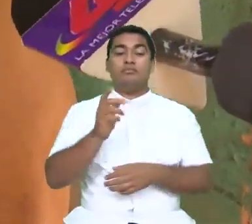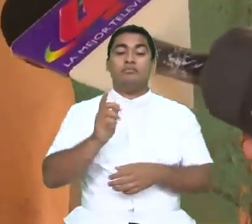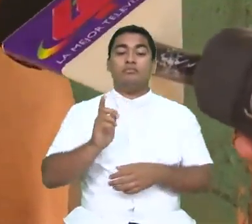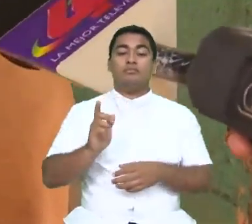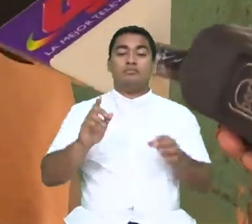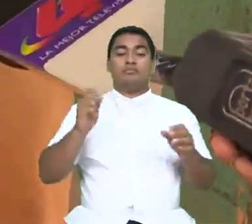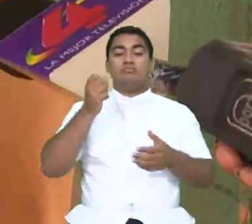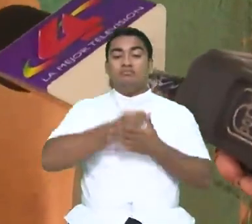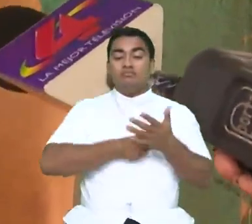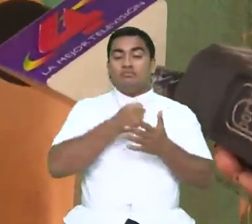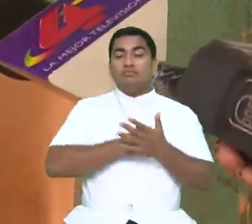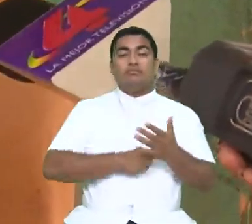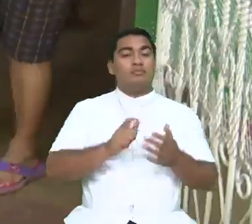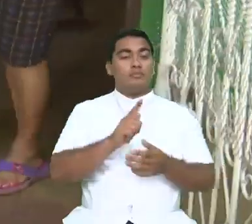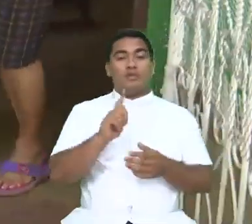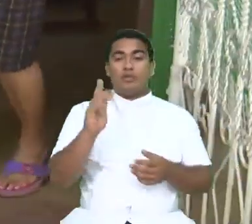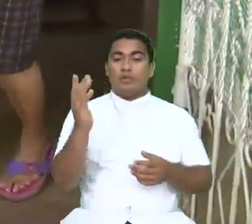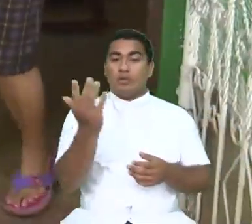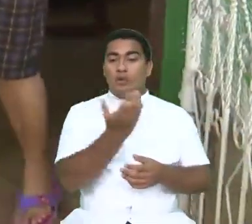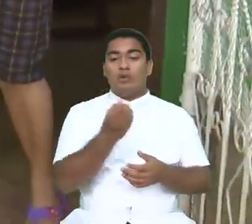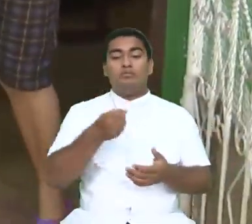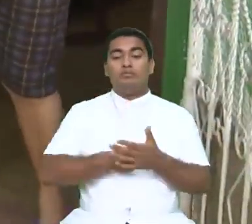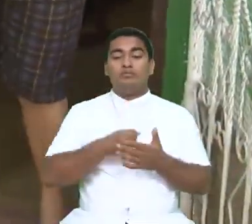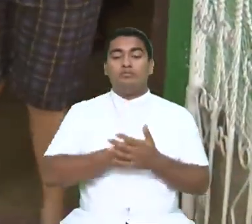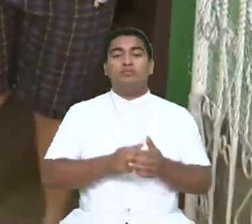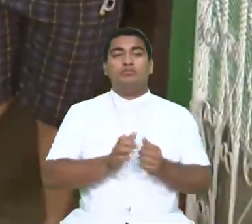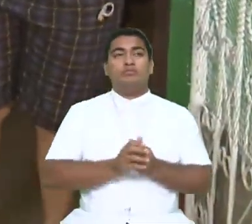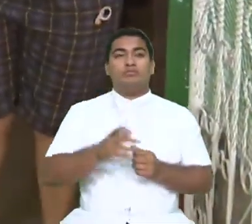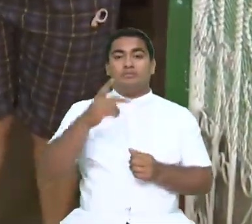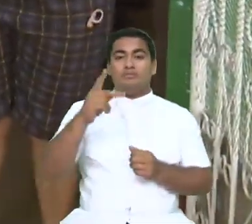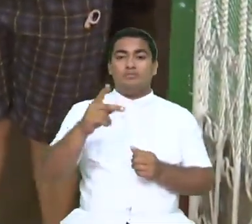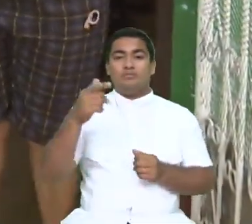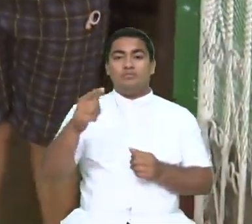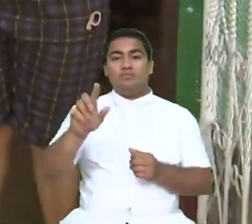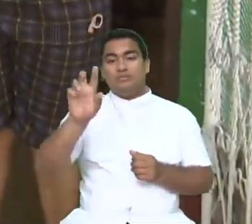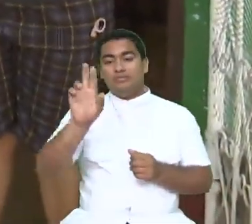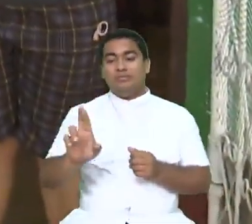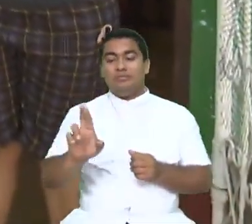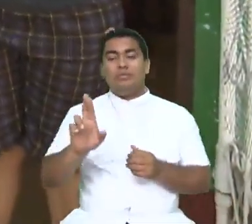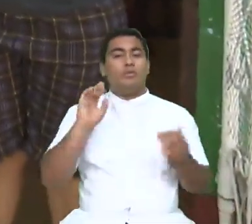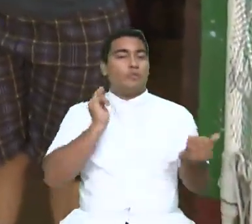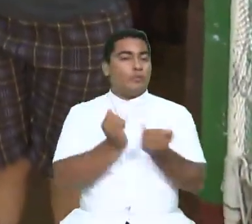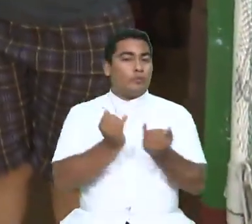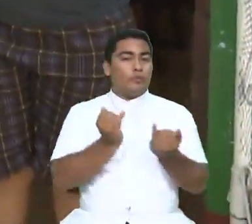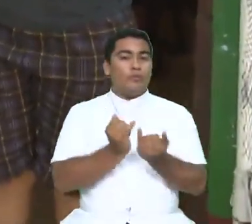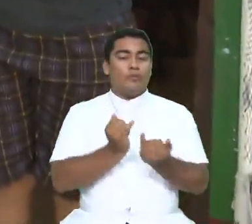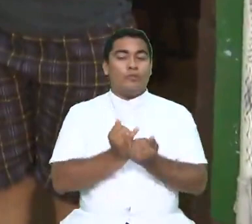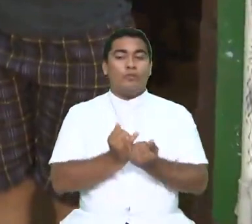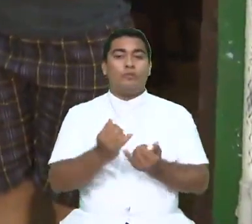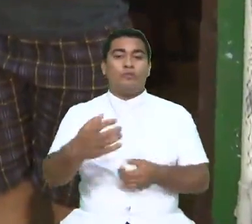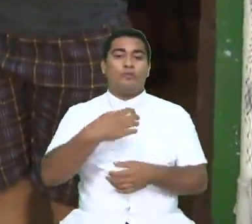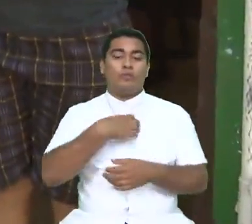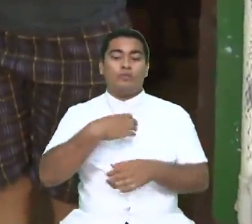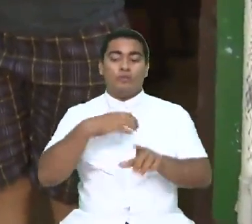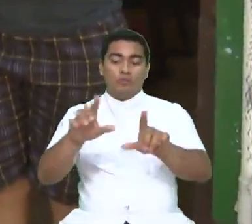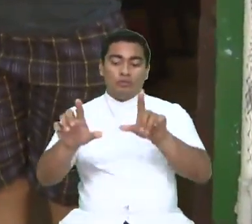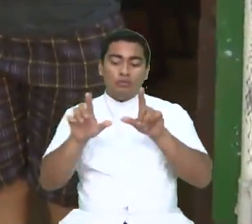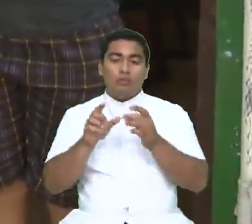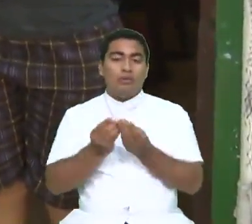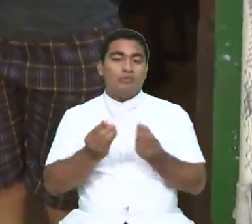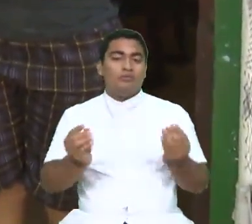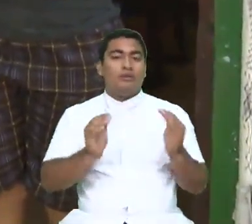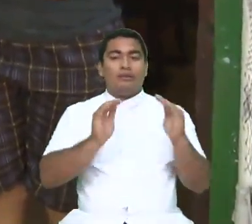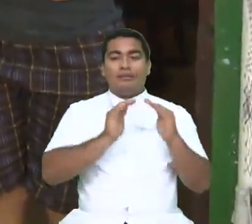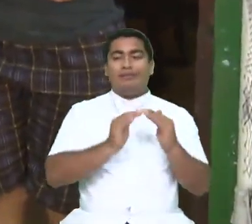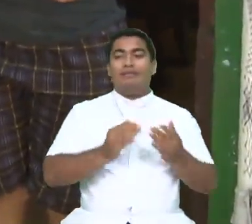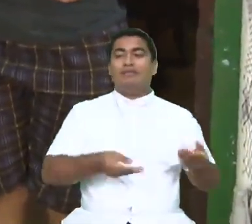una lucha entre todos. La Procuraduría General de la República también estará entregando títulos de propiedad exclusivamente a mujeres